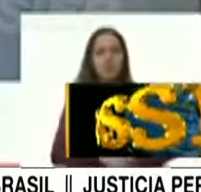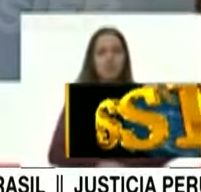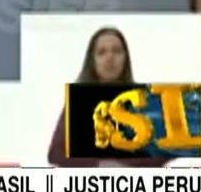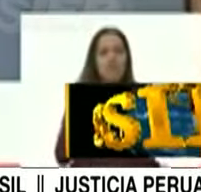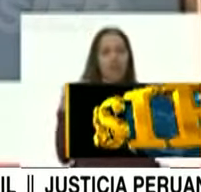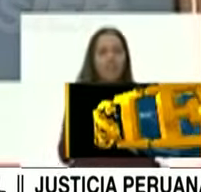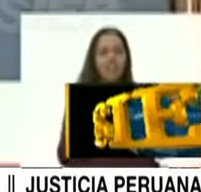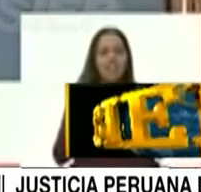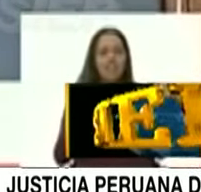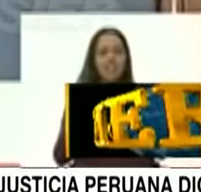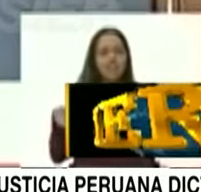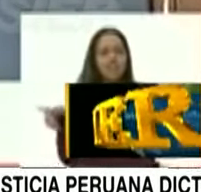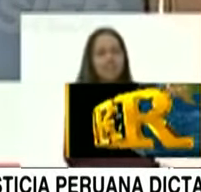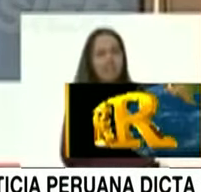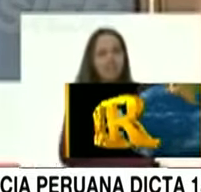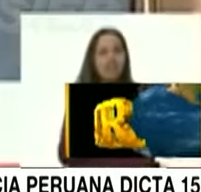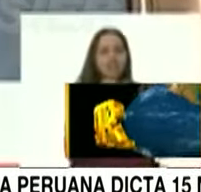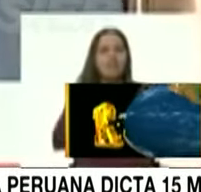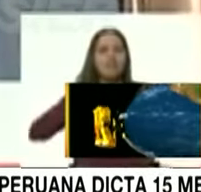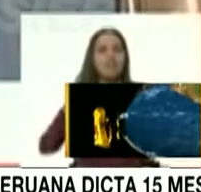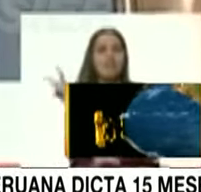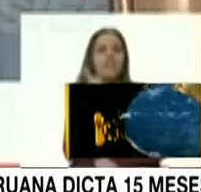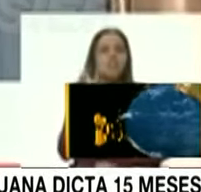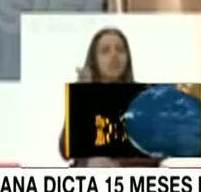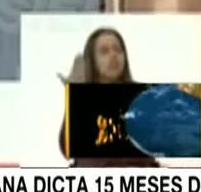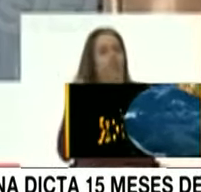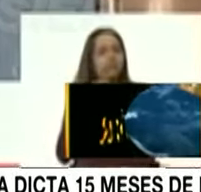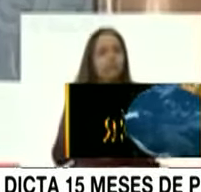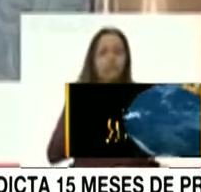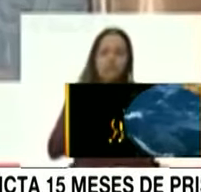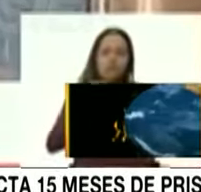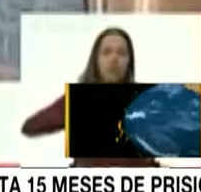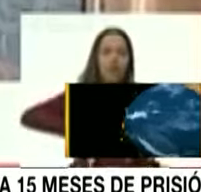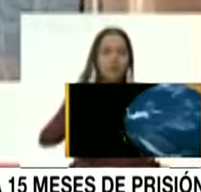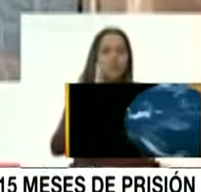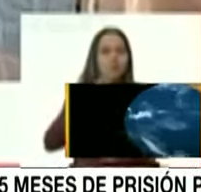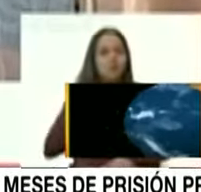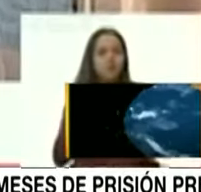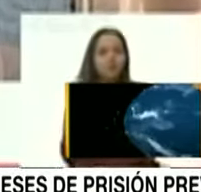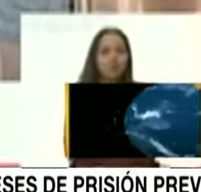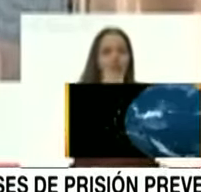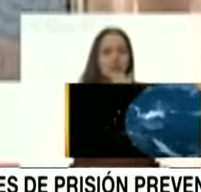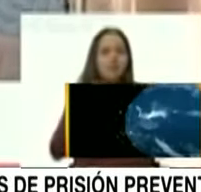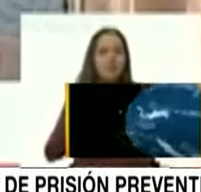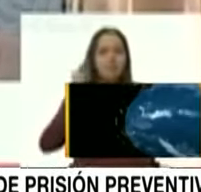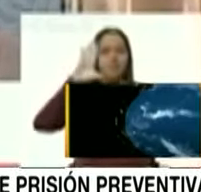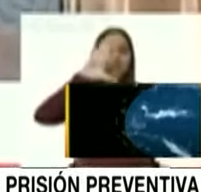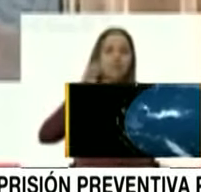la independencia de Venezuela y continuó el camino para la independencia de